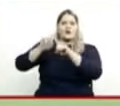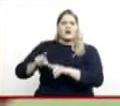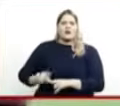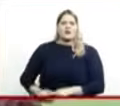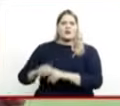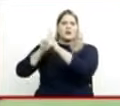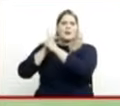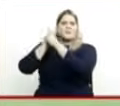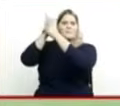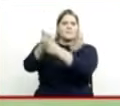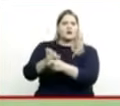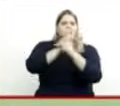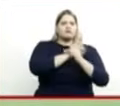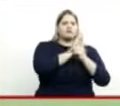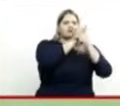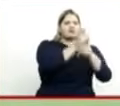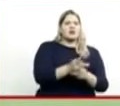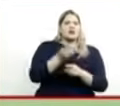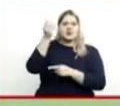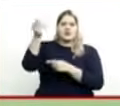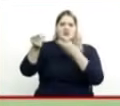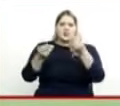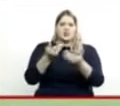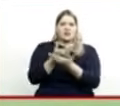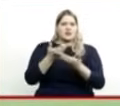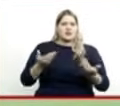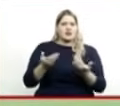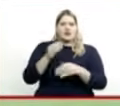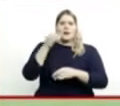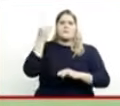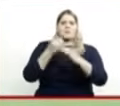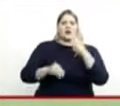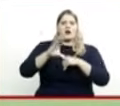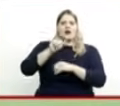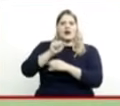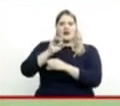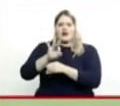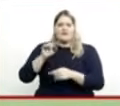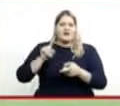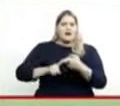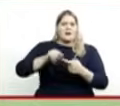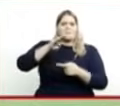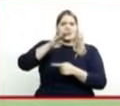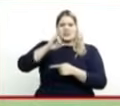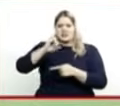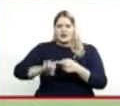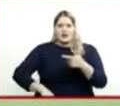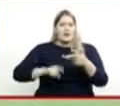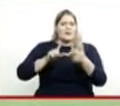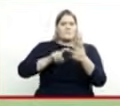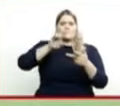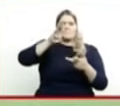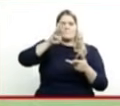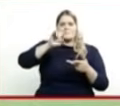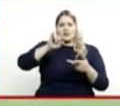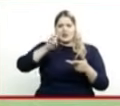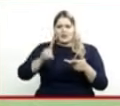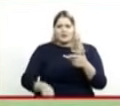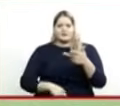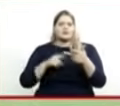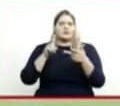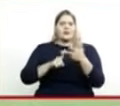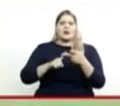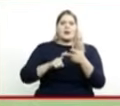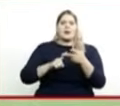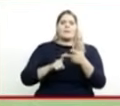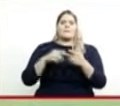financiamiento con organismos multilaterales como el CAF, BESIE, BID, Banco Mundial y el